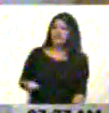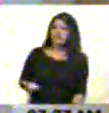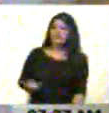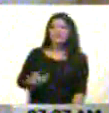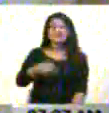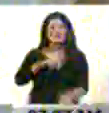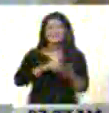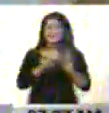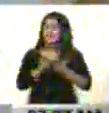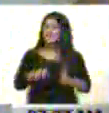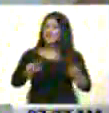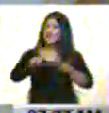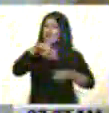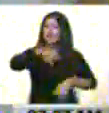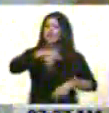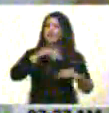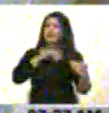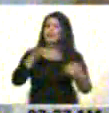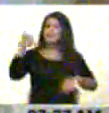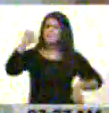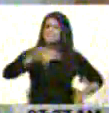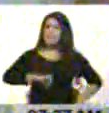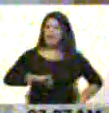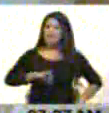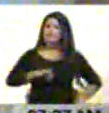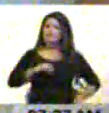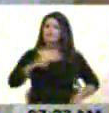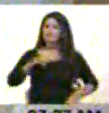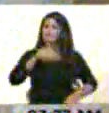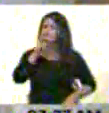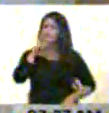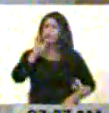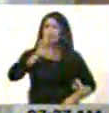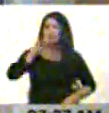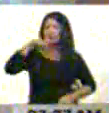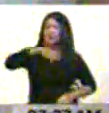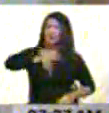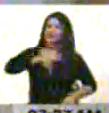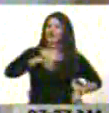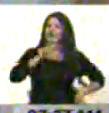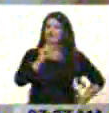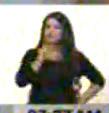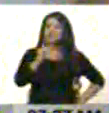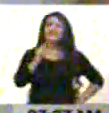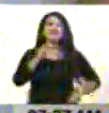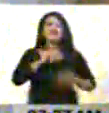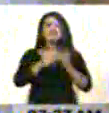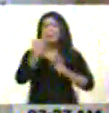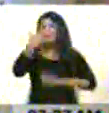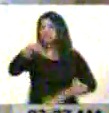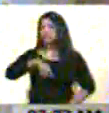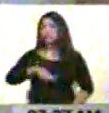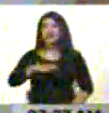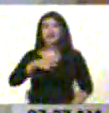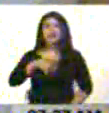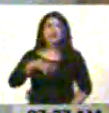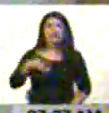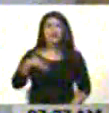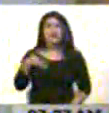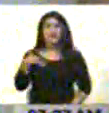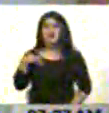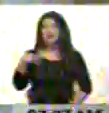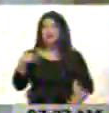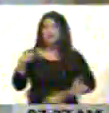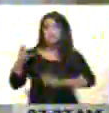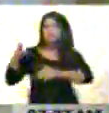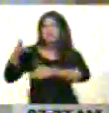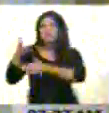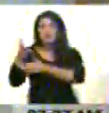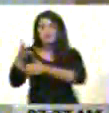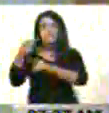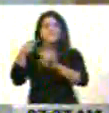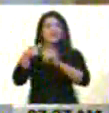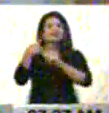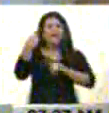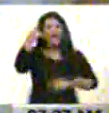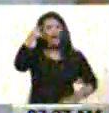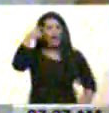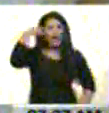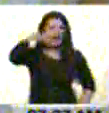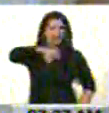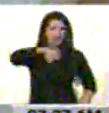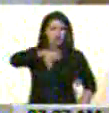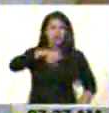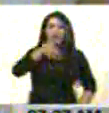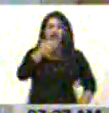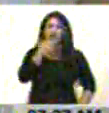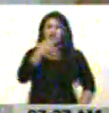muchos delitos, tú vas a que no hay solo unas ganas de impunidad, de delinquir, sino que también hay